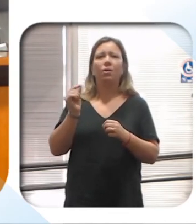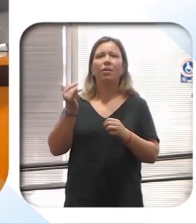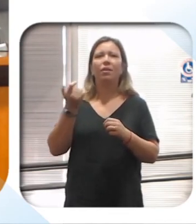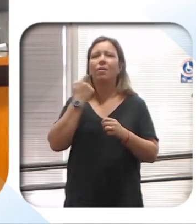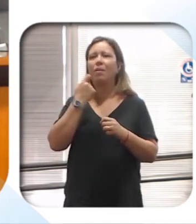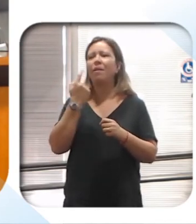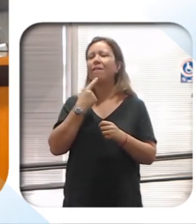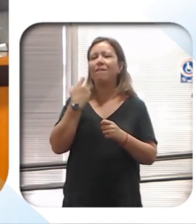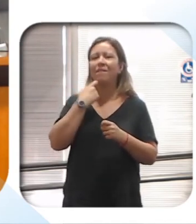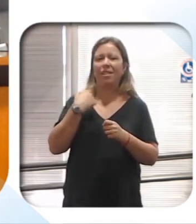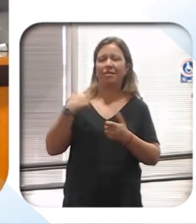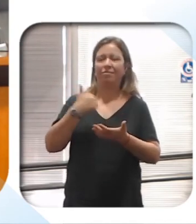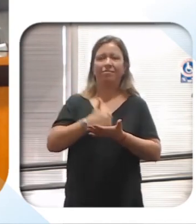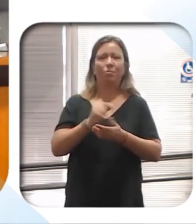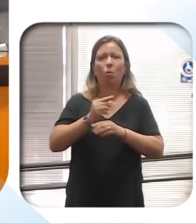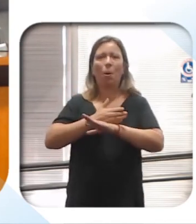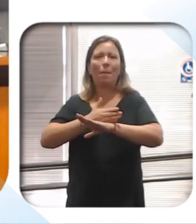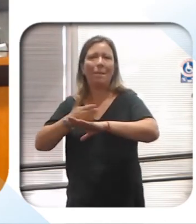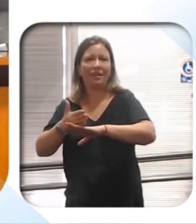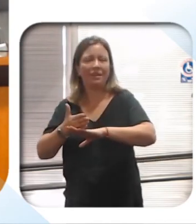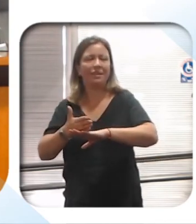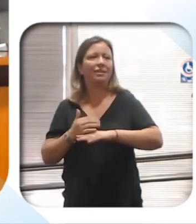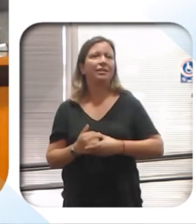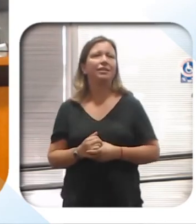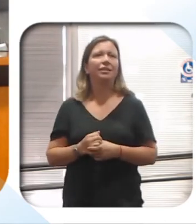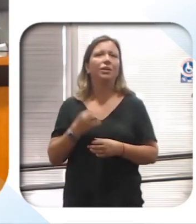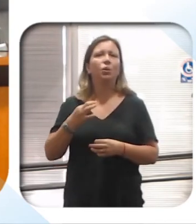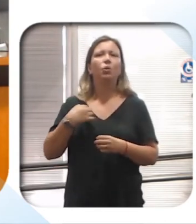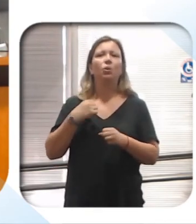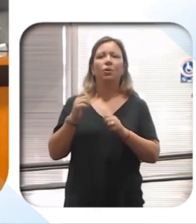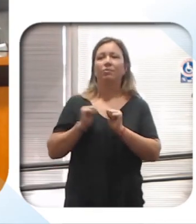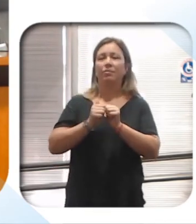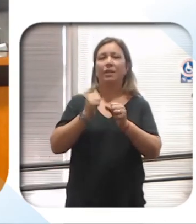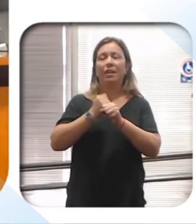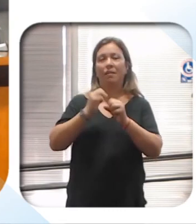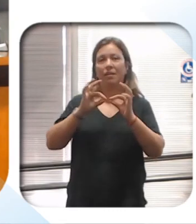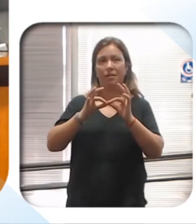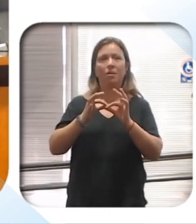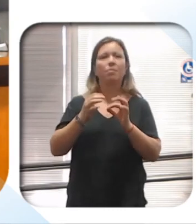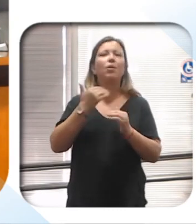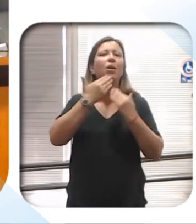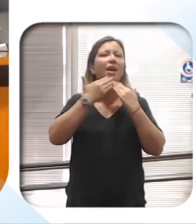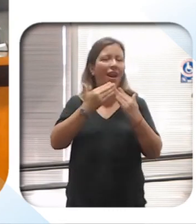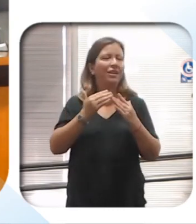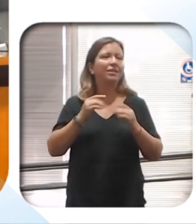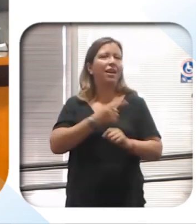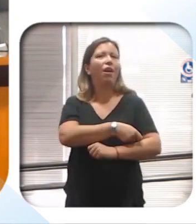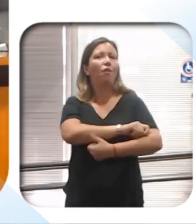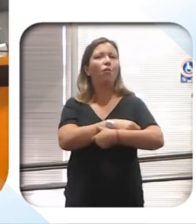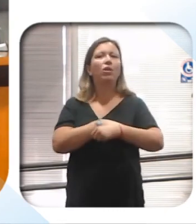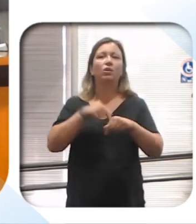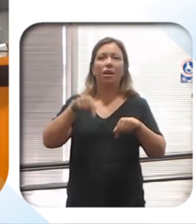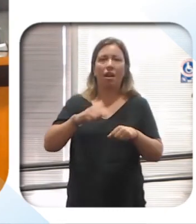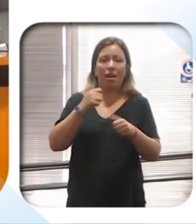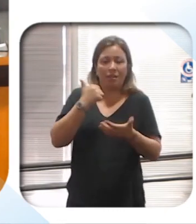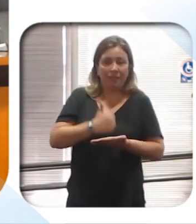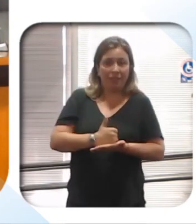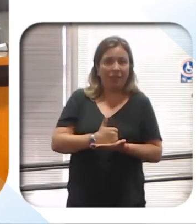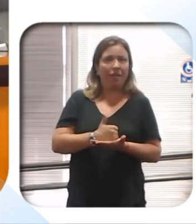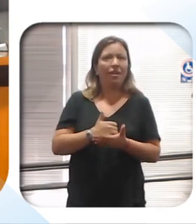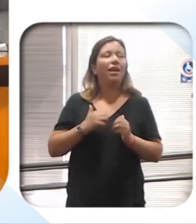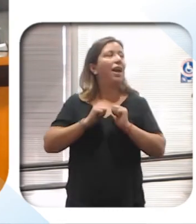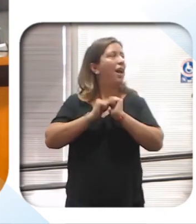desinteligencia, por eso empezó un poquito más tarde con su acompañamiento, pero gracias por el esfuerzo de estar y de